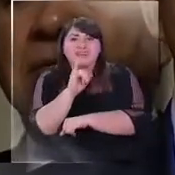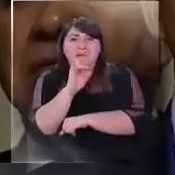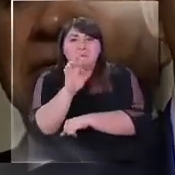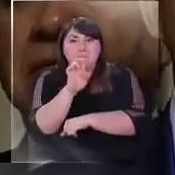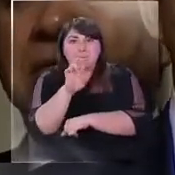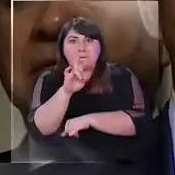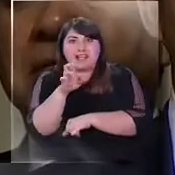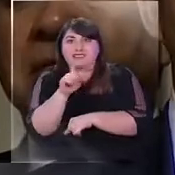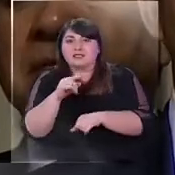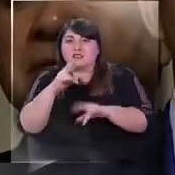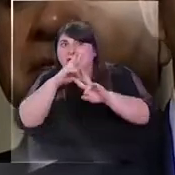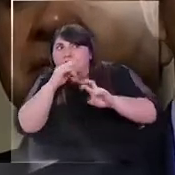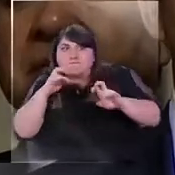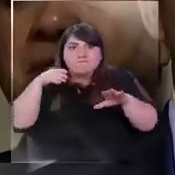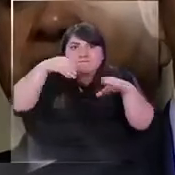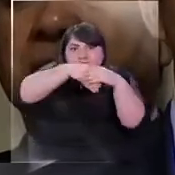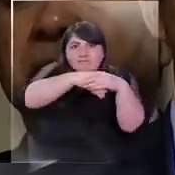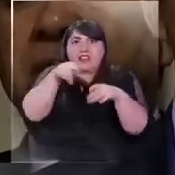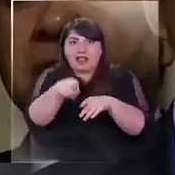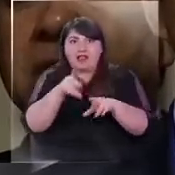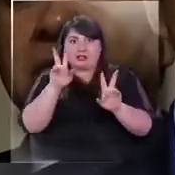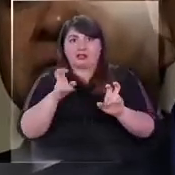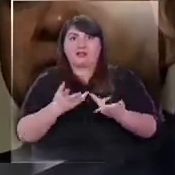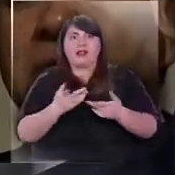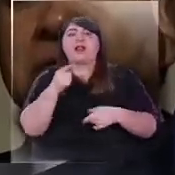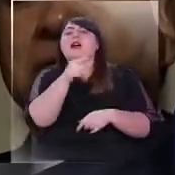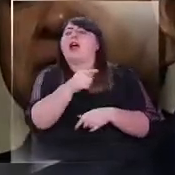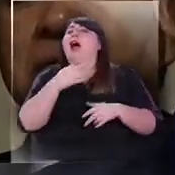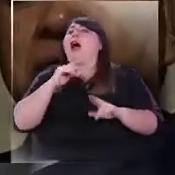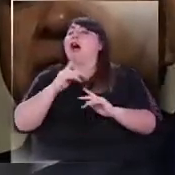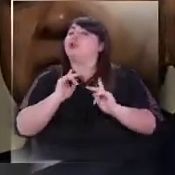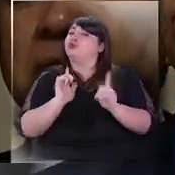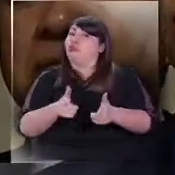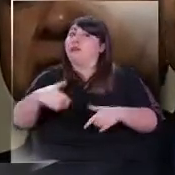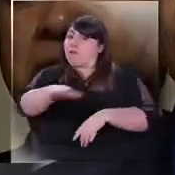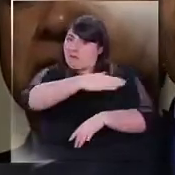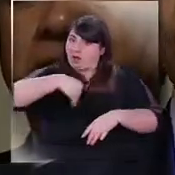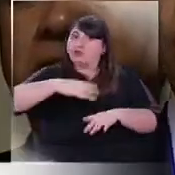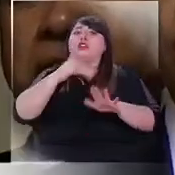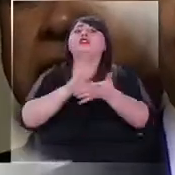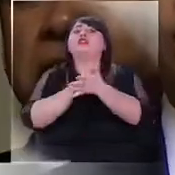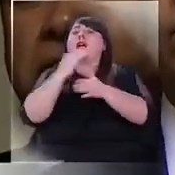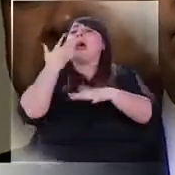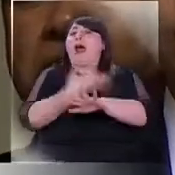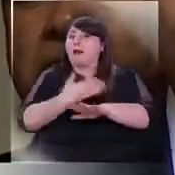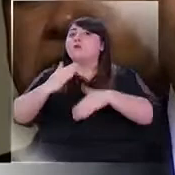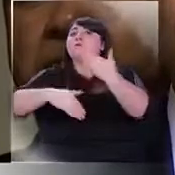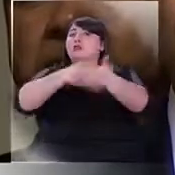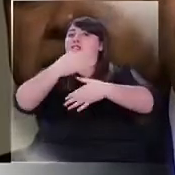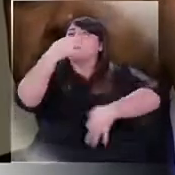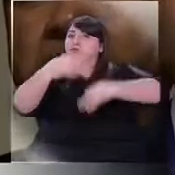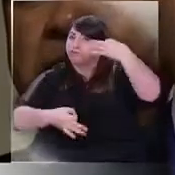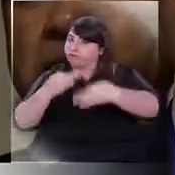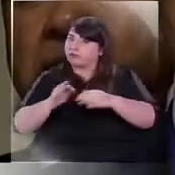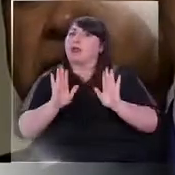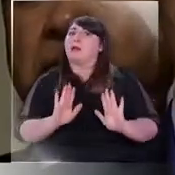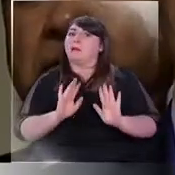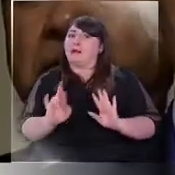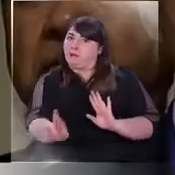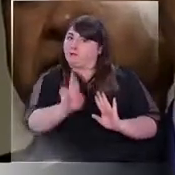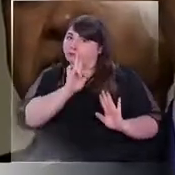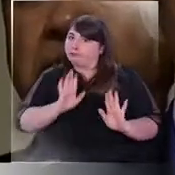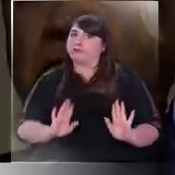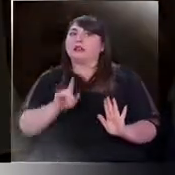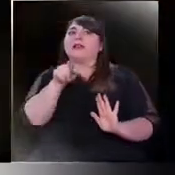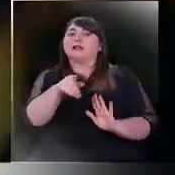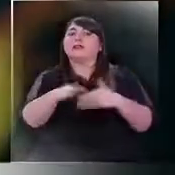en este tipo de asuntos. Afortunadamente para todos nosotros, esto ya está judicializado y hay un proceso en curso, y por lo tanto esperaremos los resultados